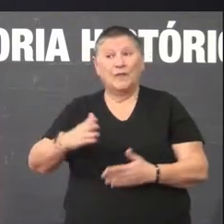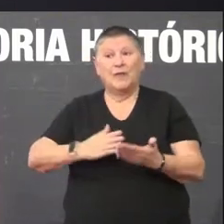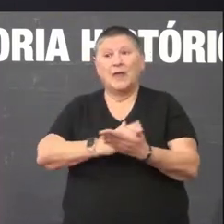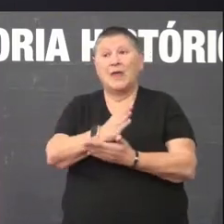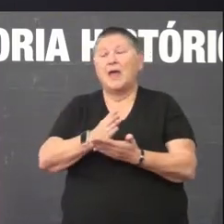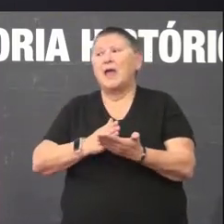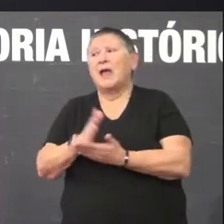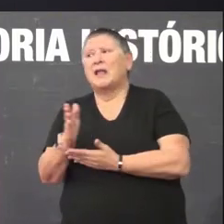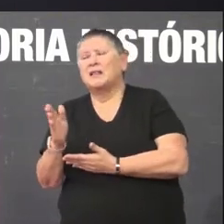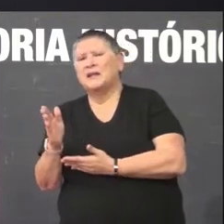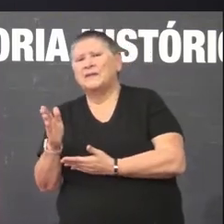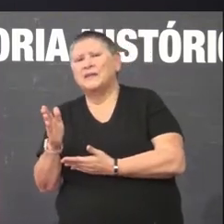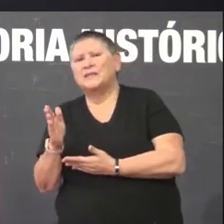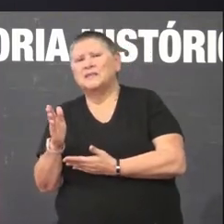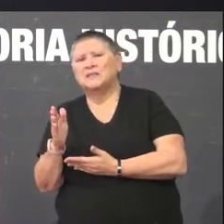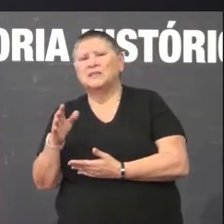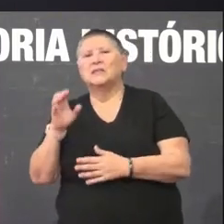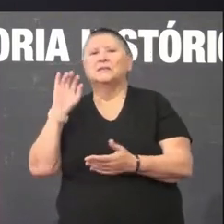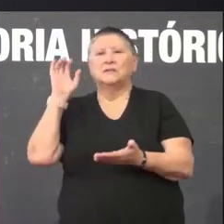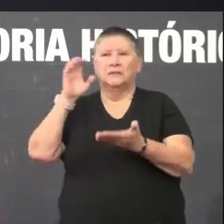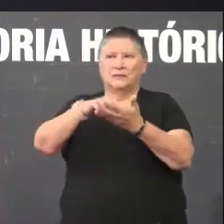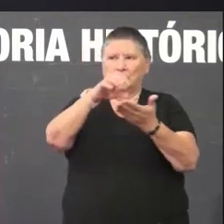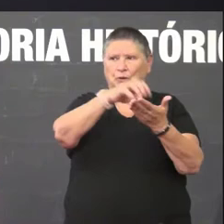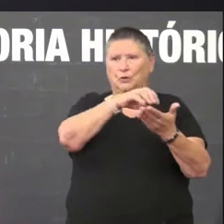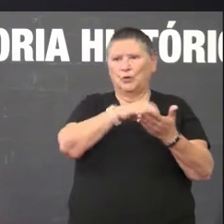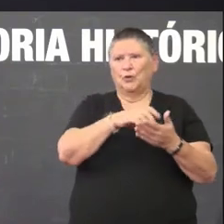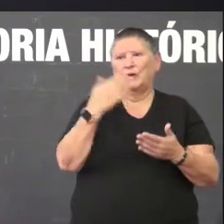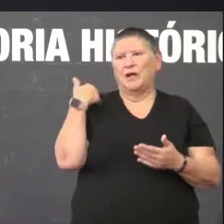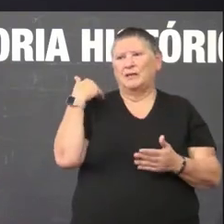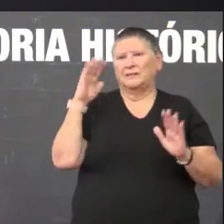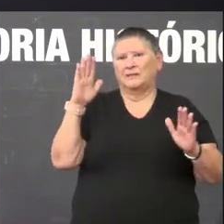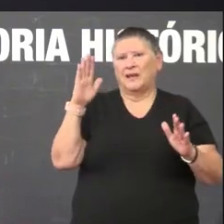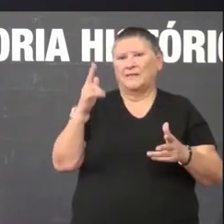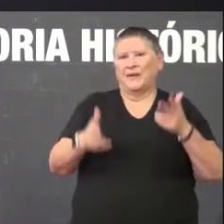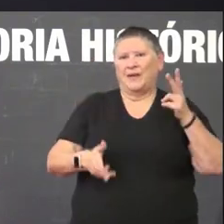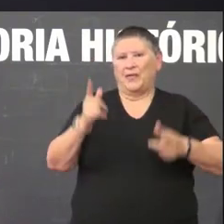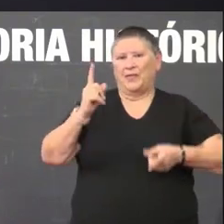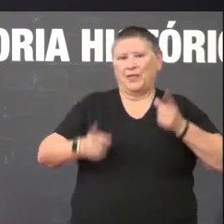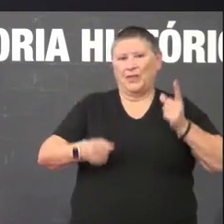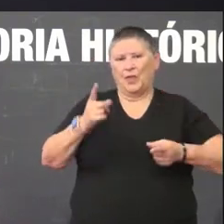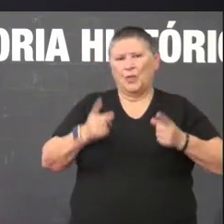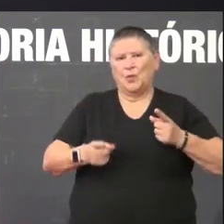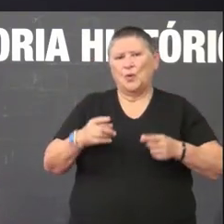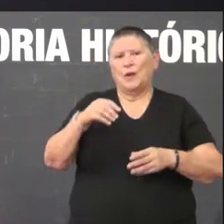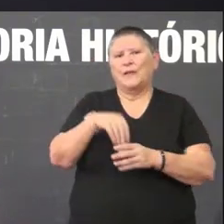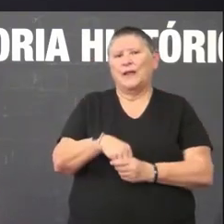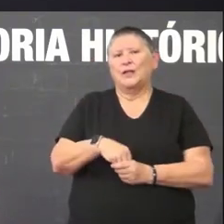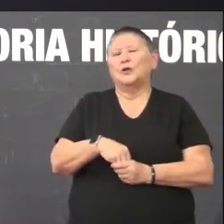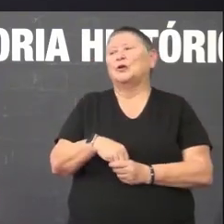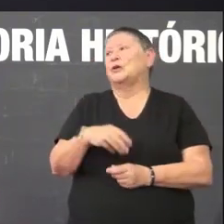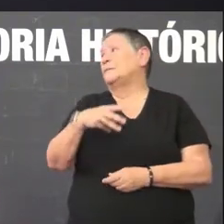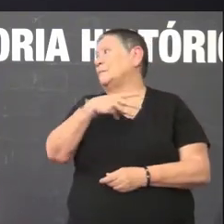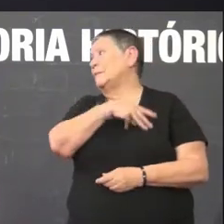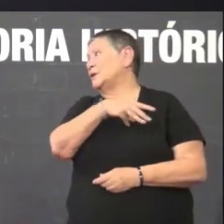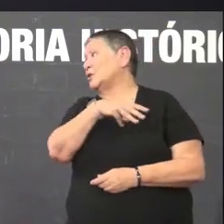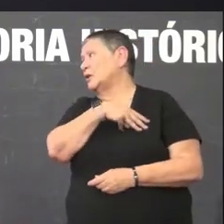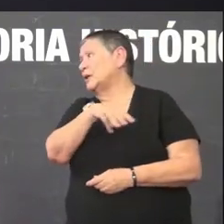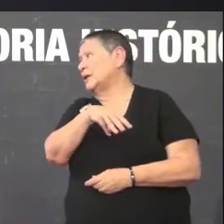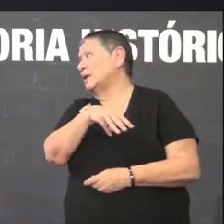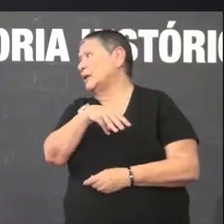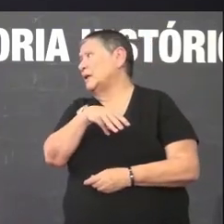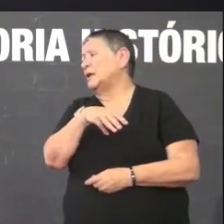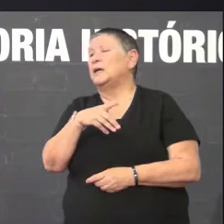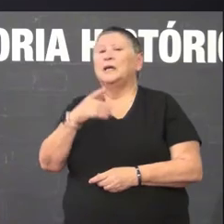as institucións que sufriron durante a dictadura, entre eles a masonería, como motivo da Lei de